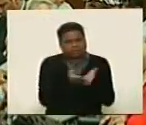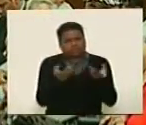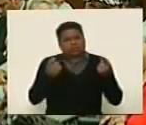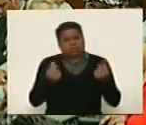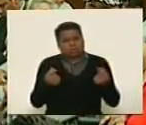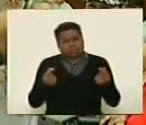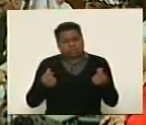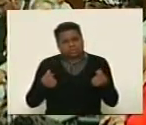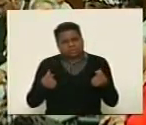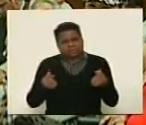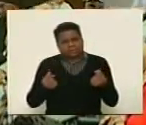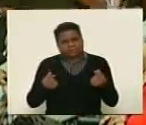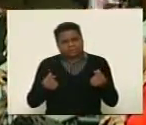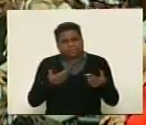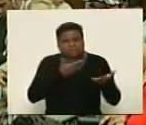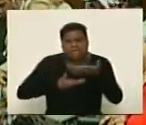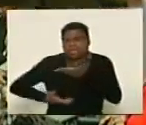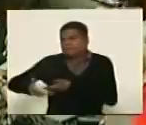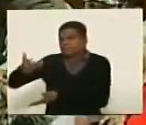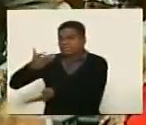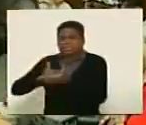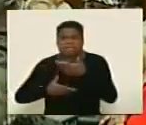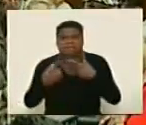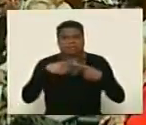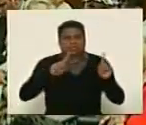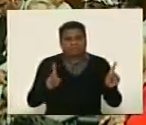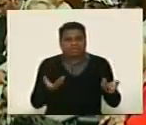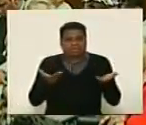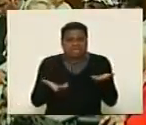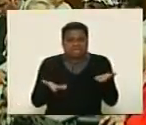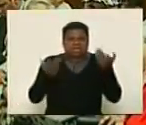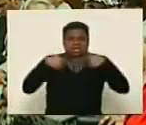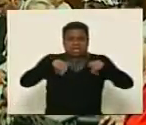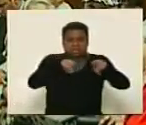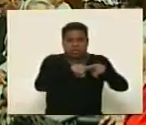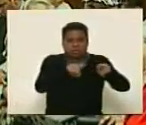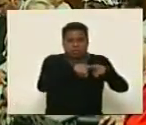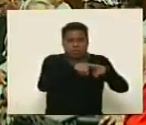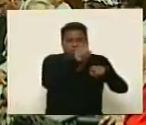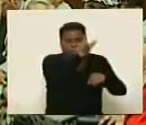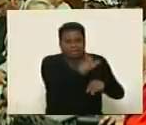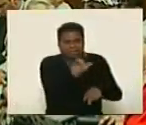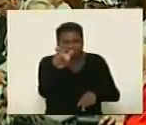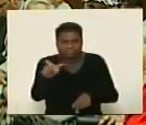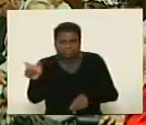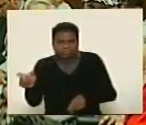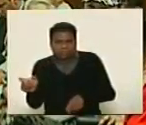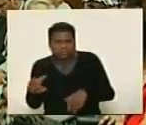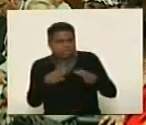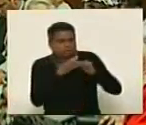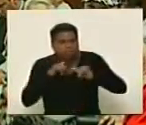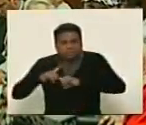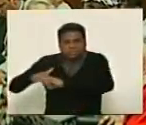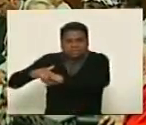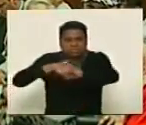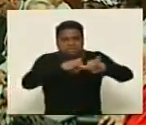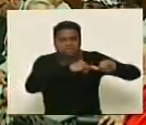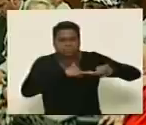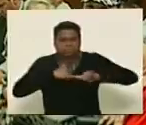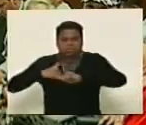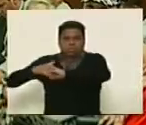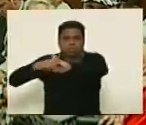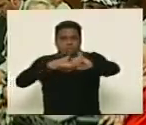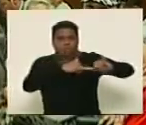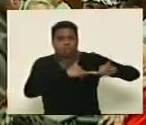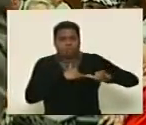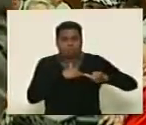economía, términos de intercambio distintos, con equidad, donde todos nos relacionemos con